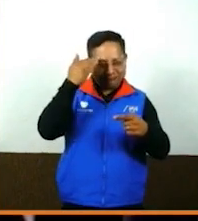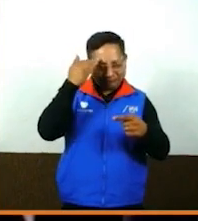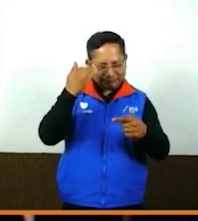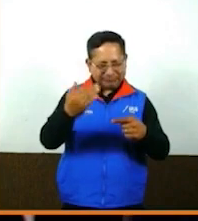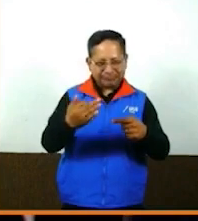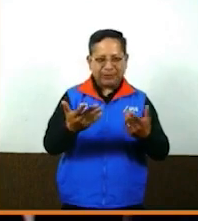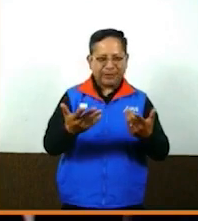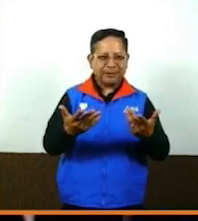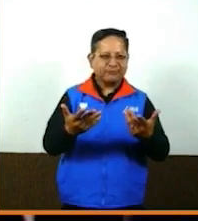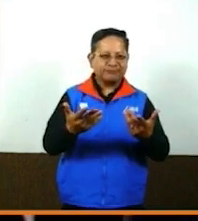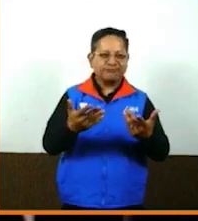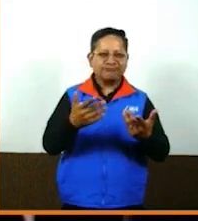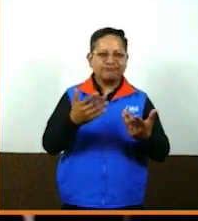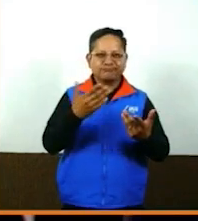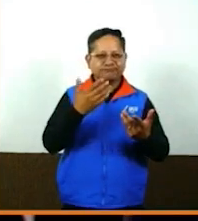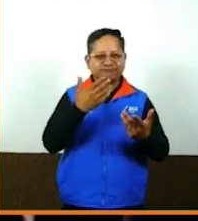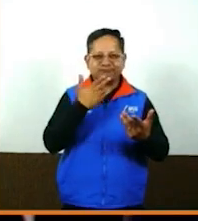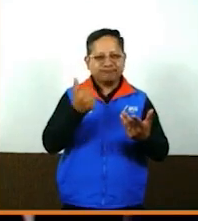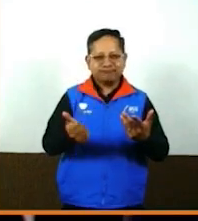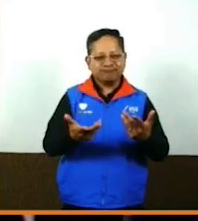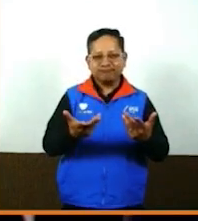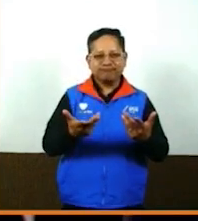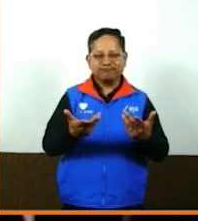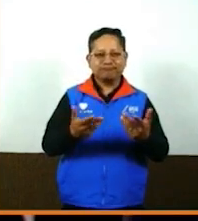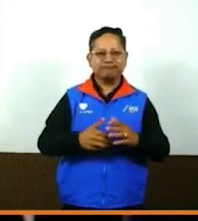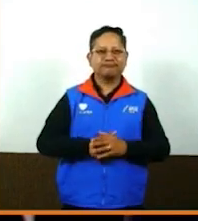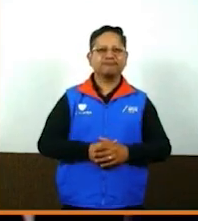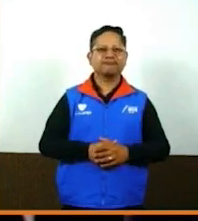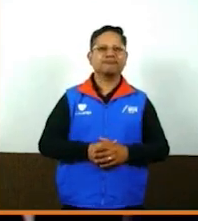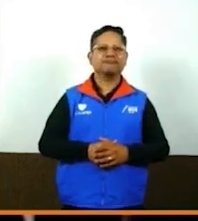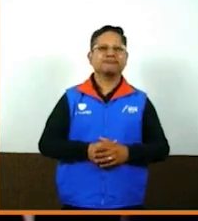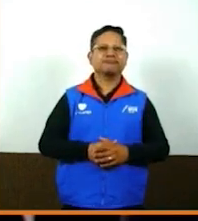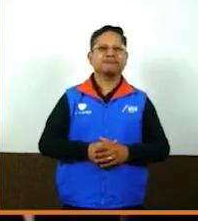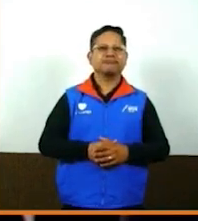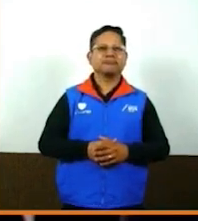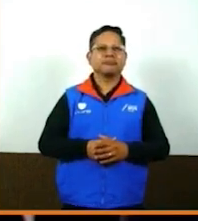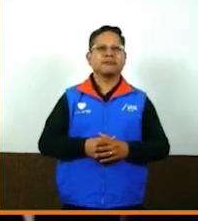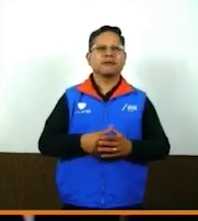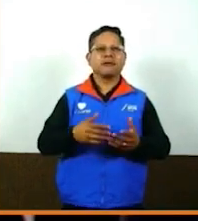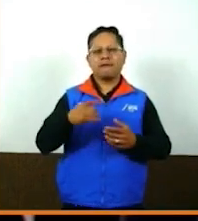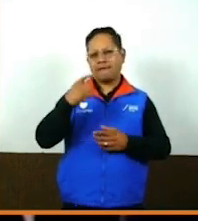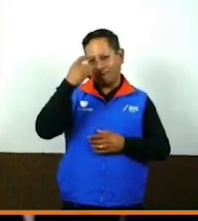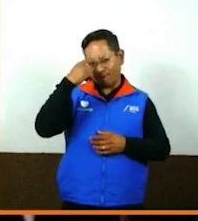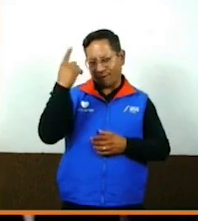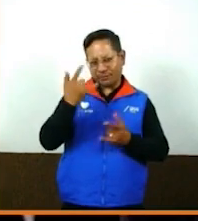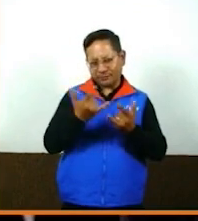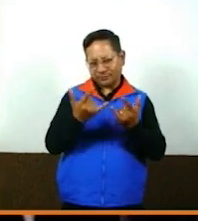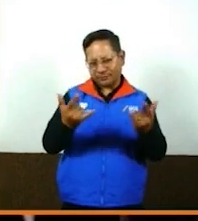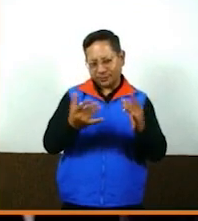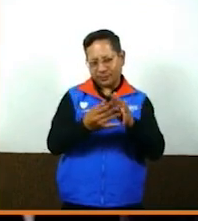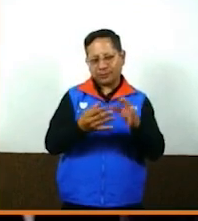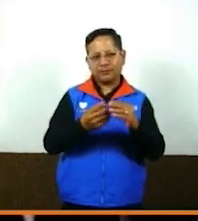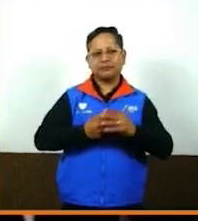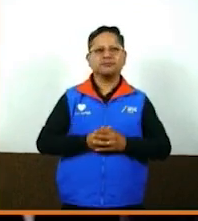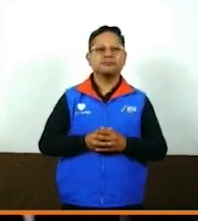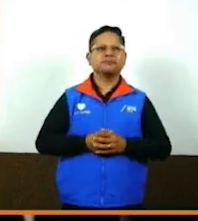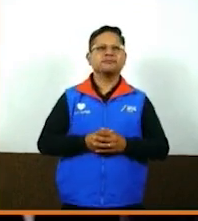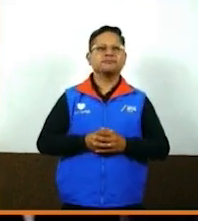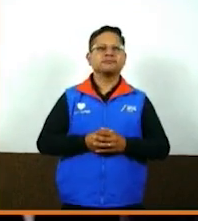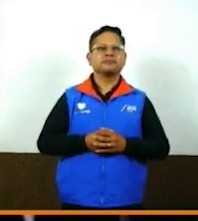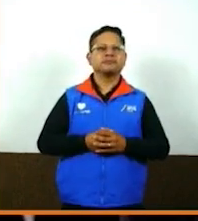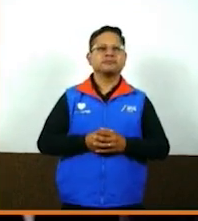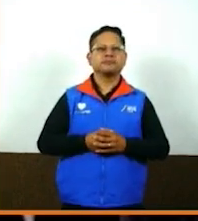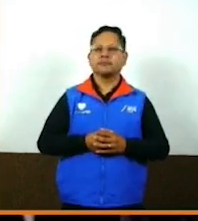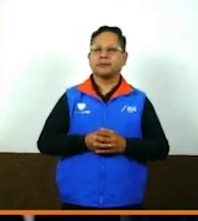con el tiempo como que no se absorbe y no se supera. Y bueno, la historia es muy simple. Tenemos